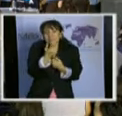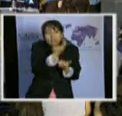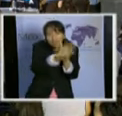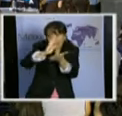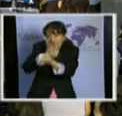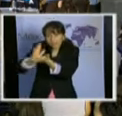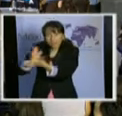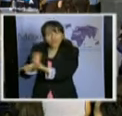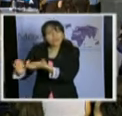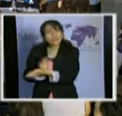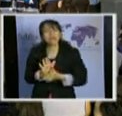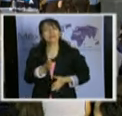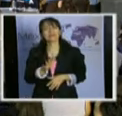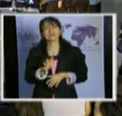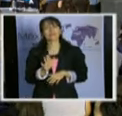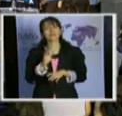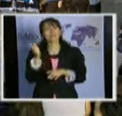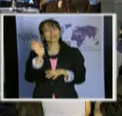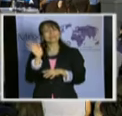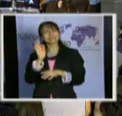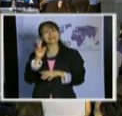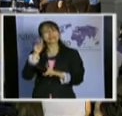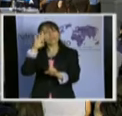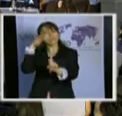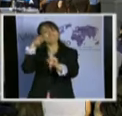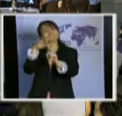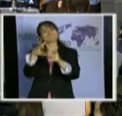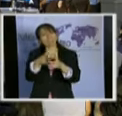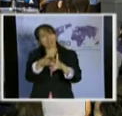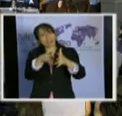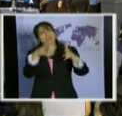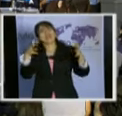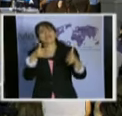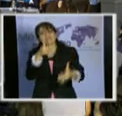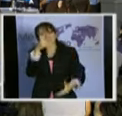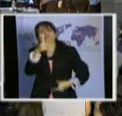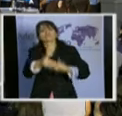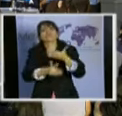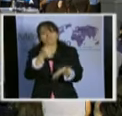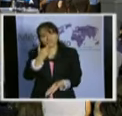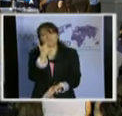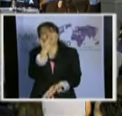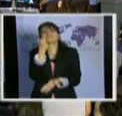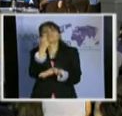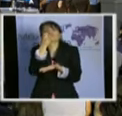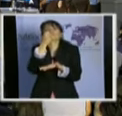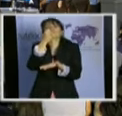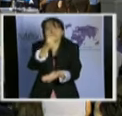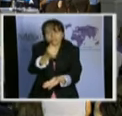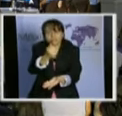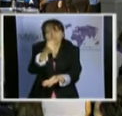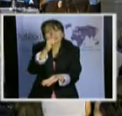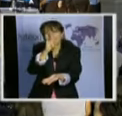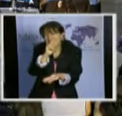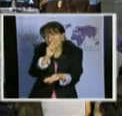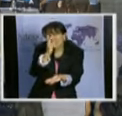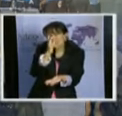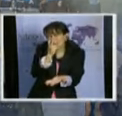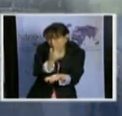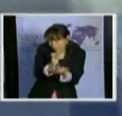de grandes crecimientos económicos, pero también hemos tenido grandes crecimientos y el problema ha sido la distribución. Entonces, yo creo que hay